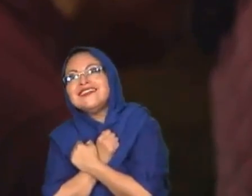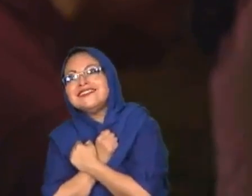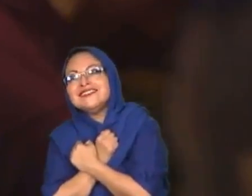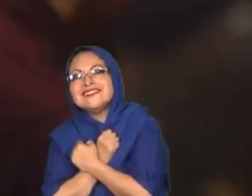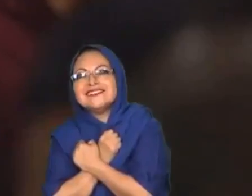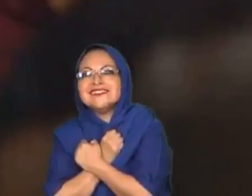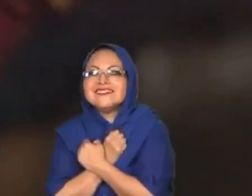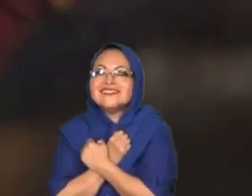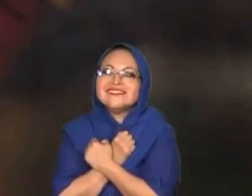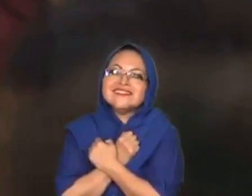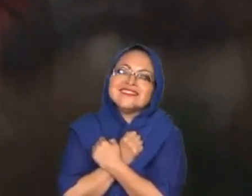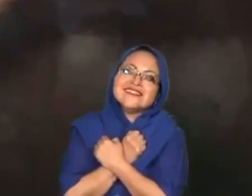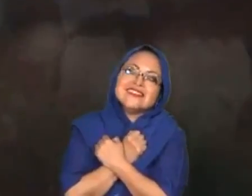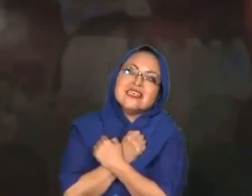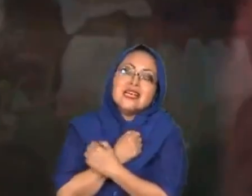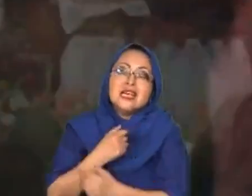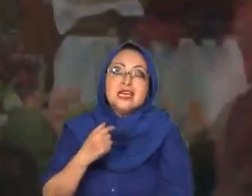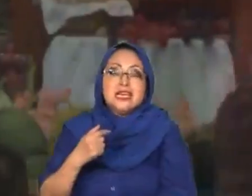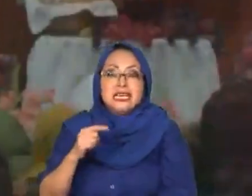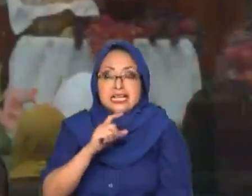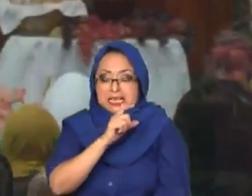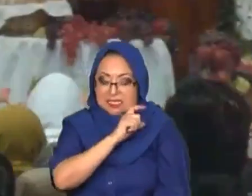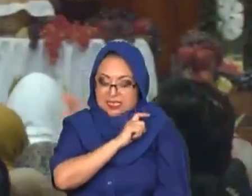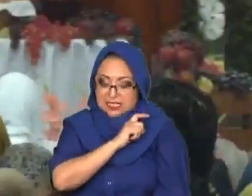Cristo, yo te amo.